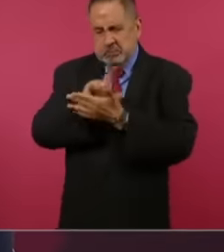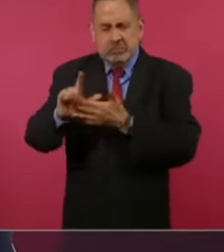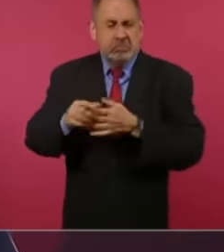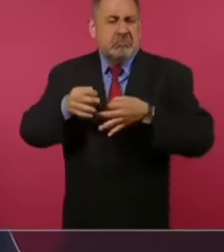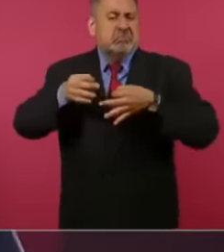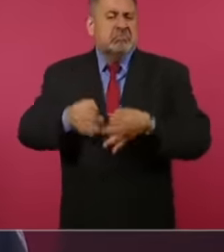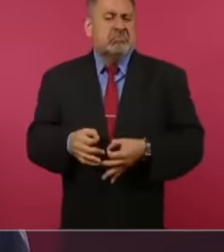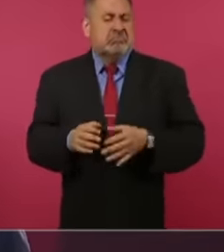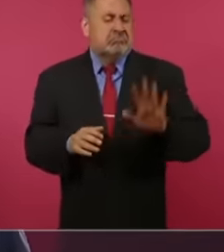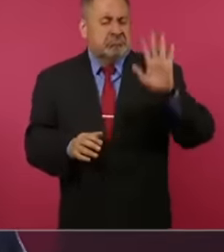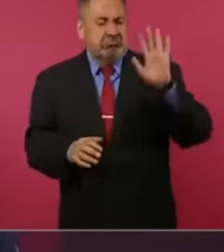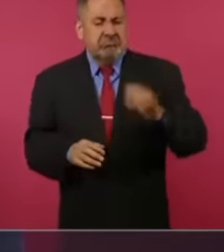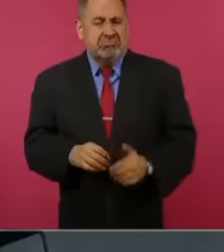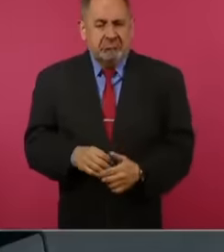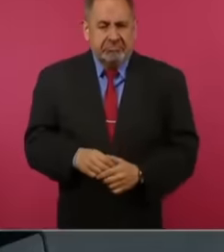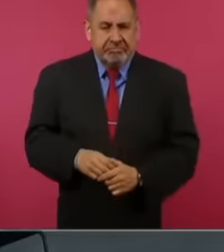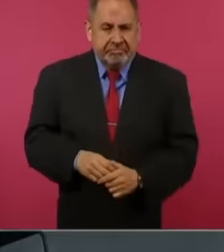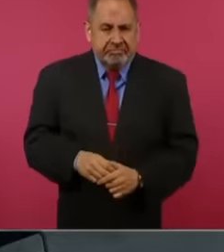Si no,